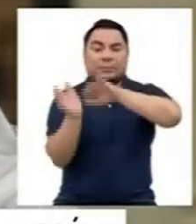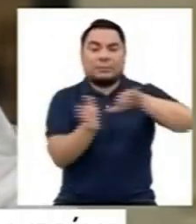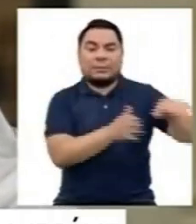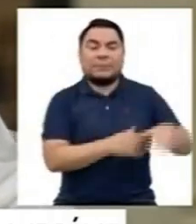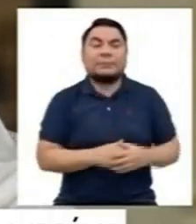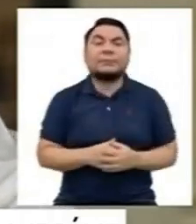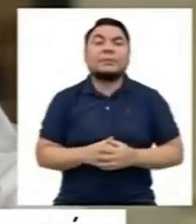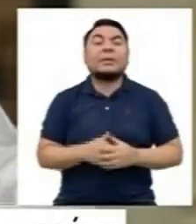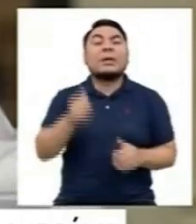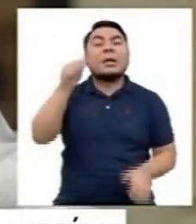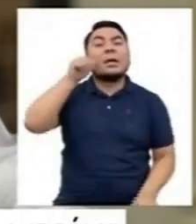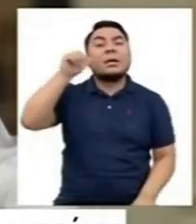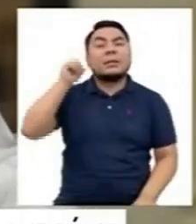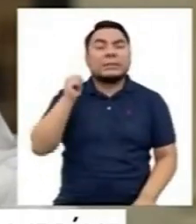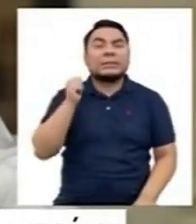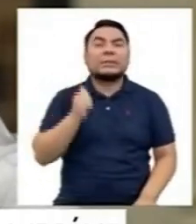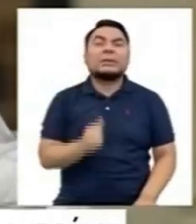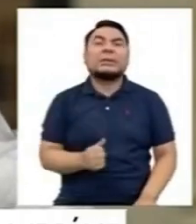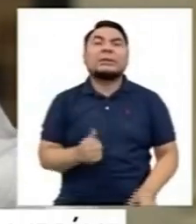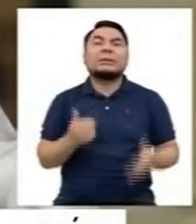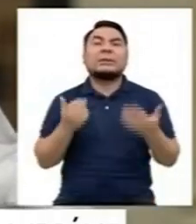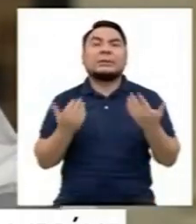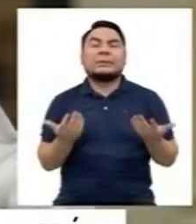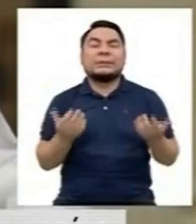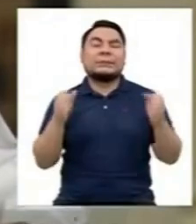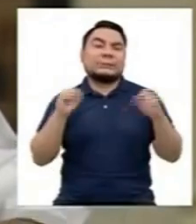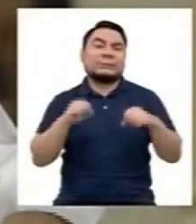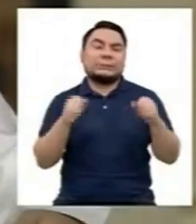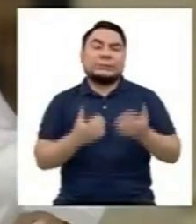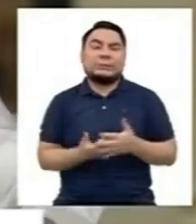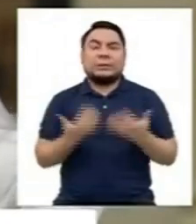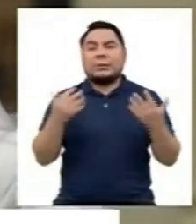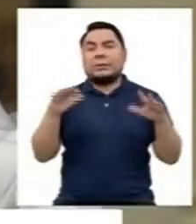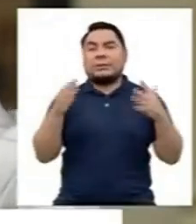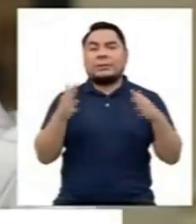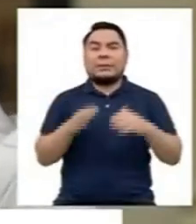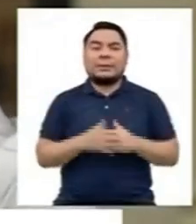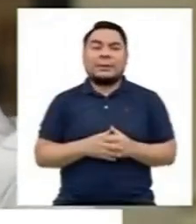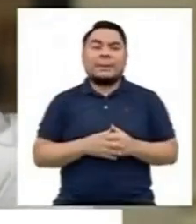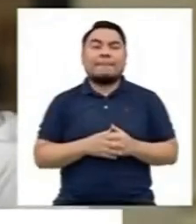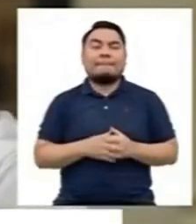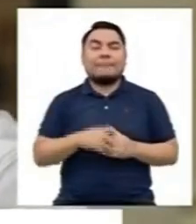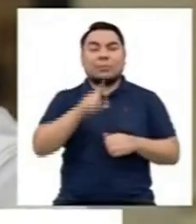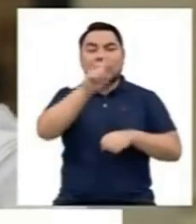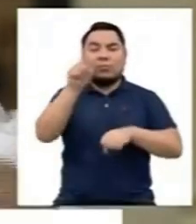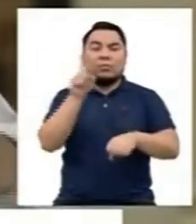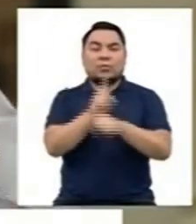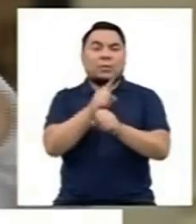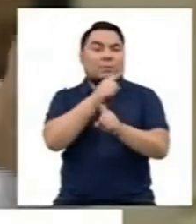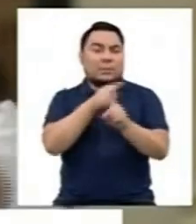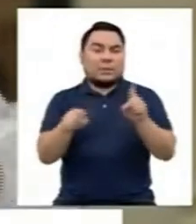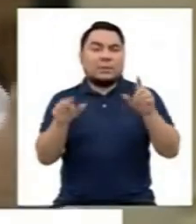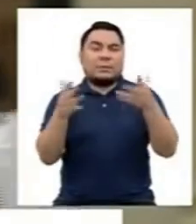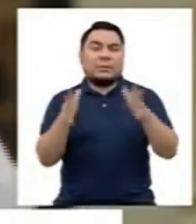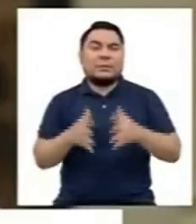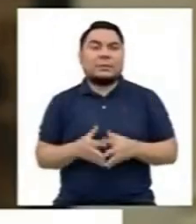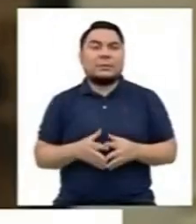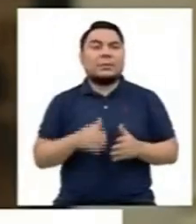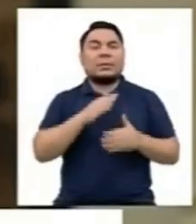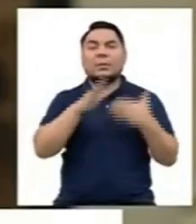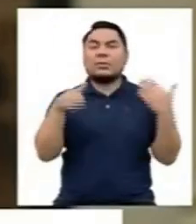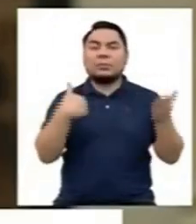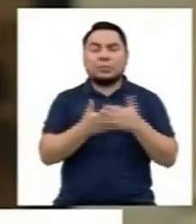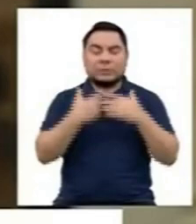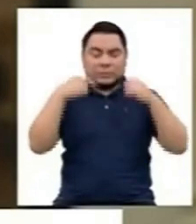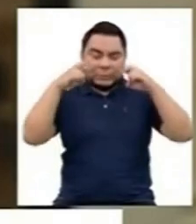año de despliegue para saber las consecuencias secundarias de esta vacuna. Y segundo, para también obviamente los niños van a